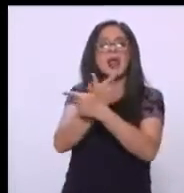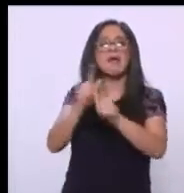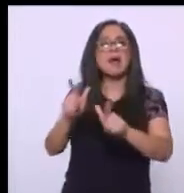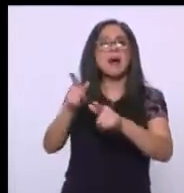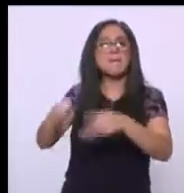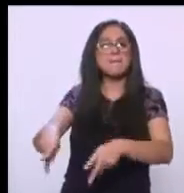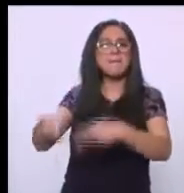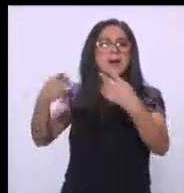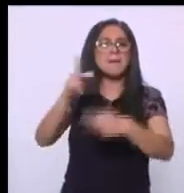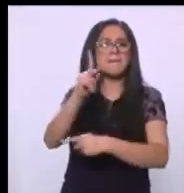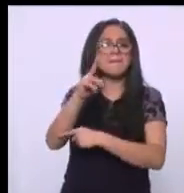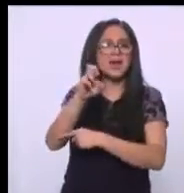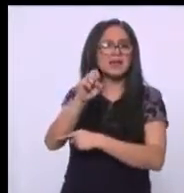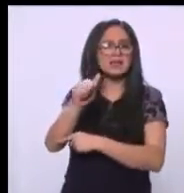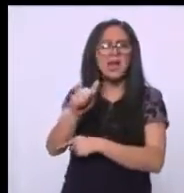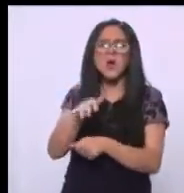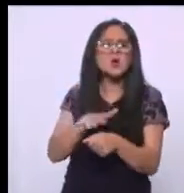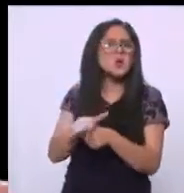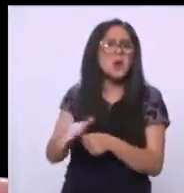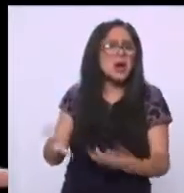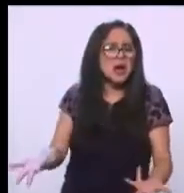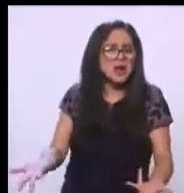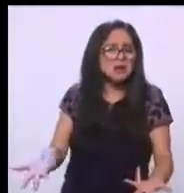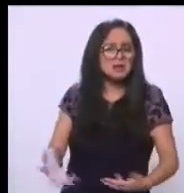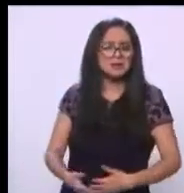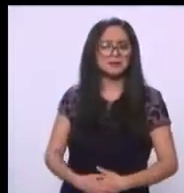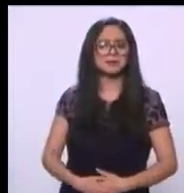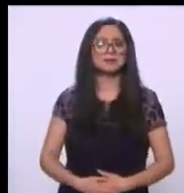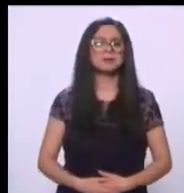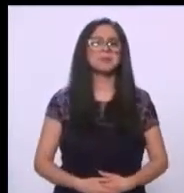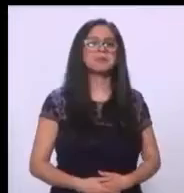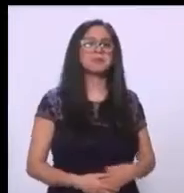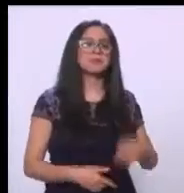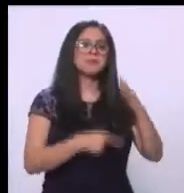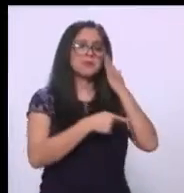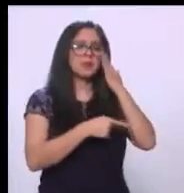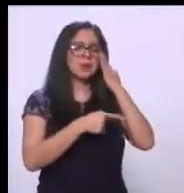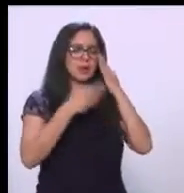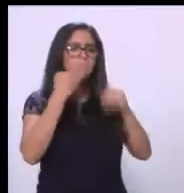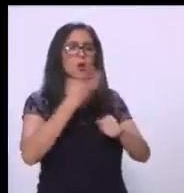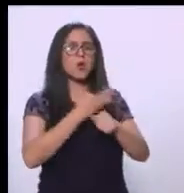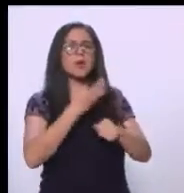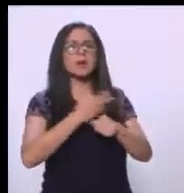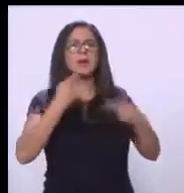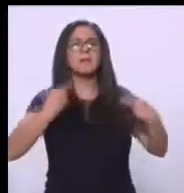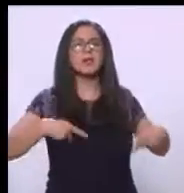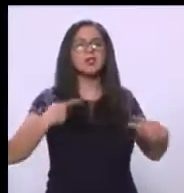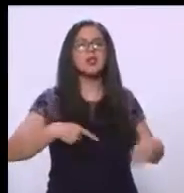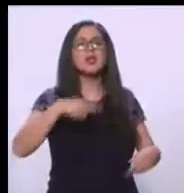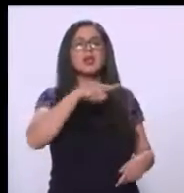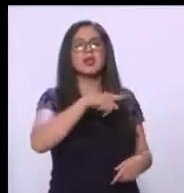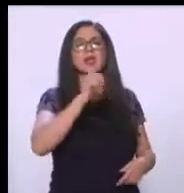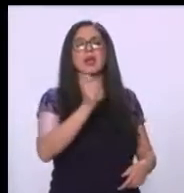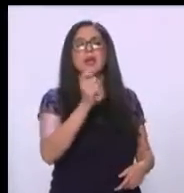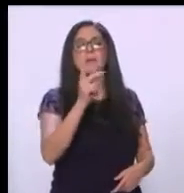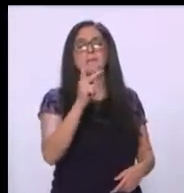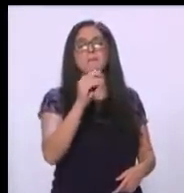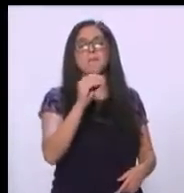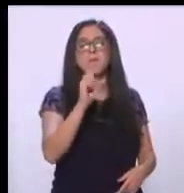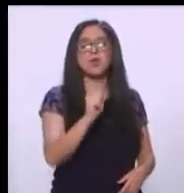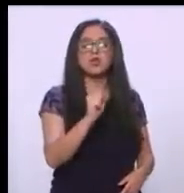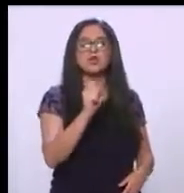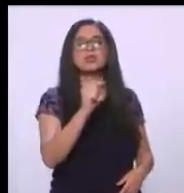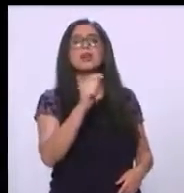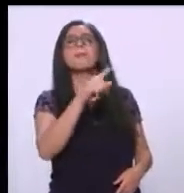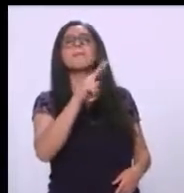aquí hay una discusión muy interesante que tiene que ver con lo que los teóricos llaman la posverdad, ¿no? La manipulación